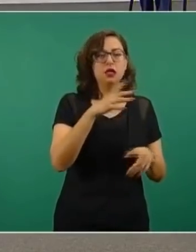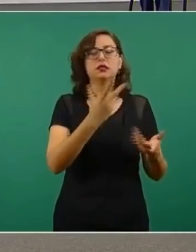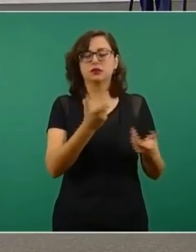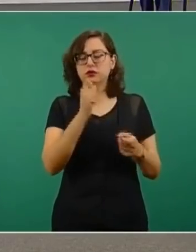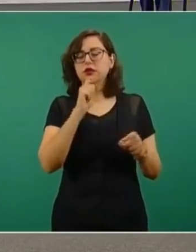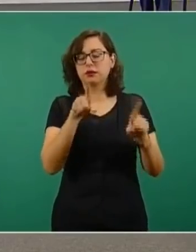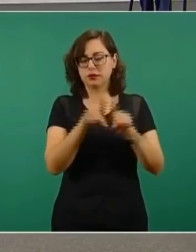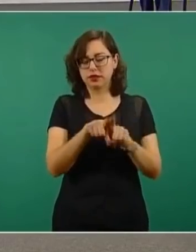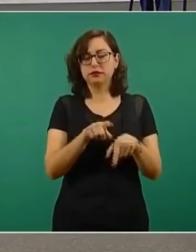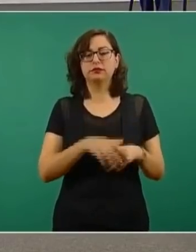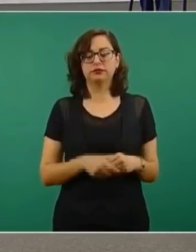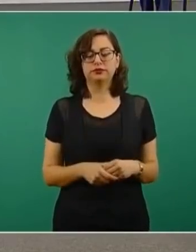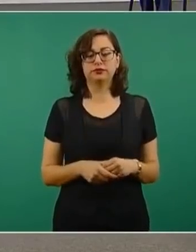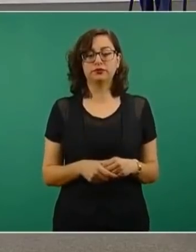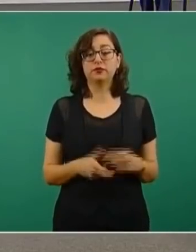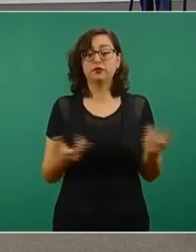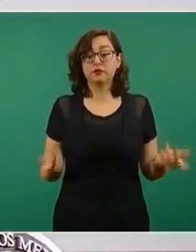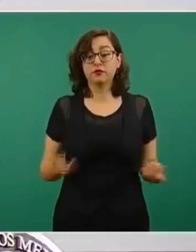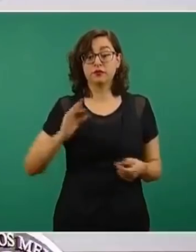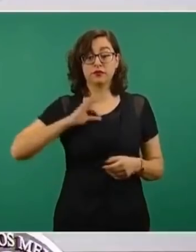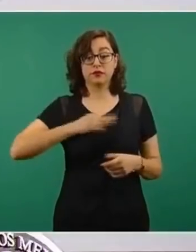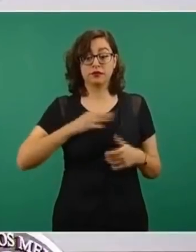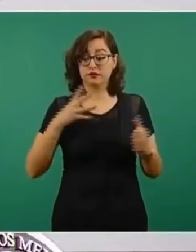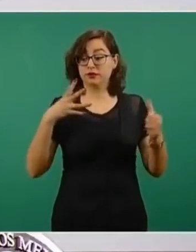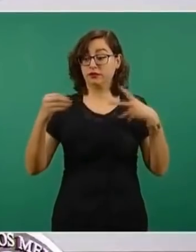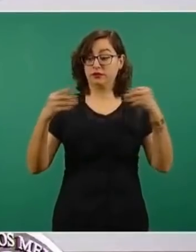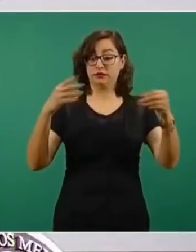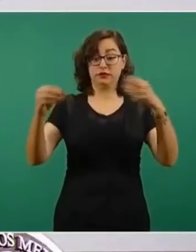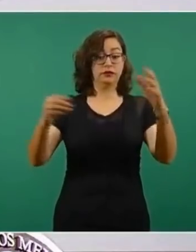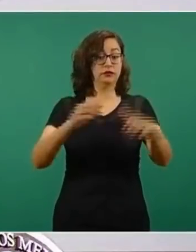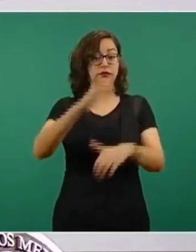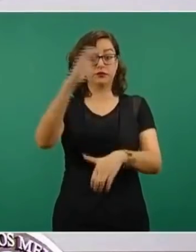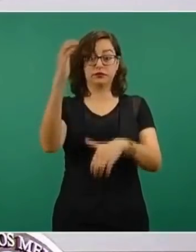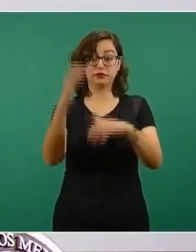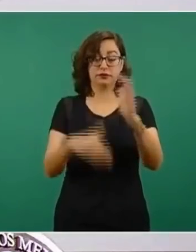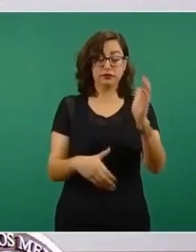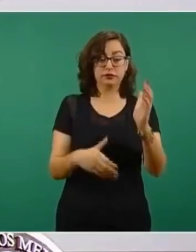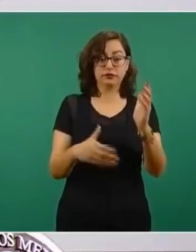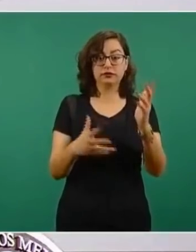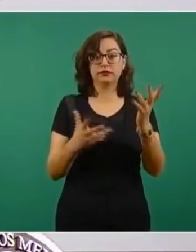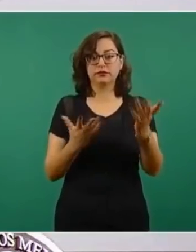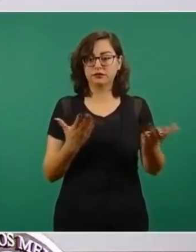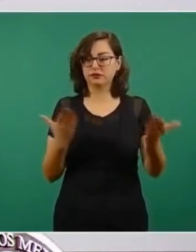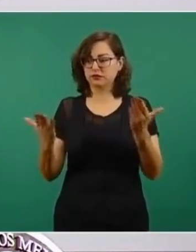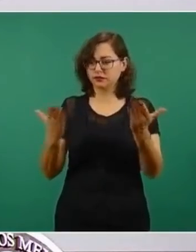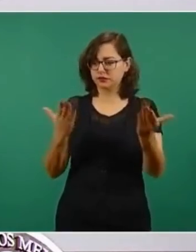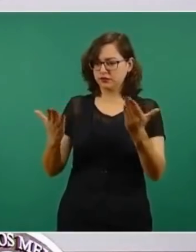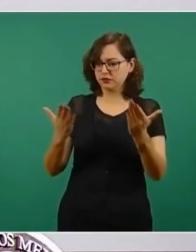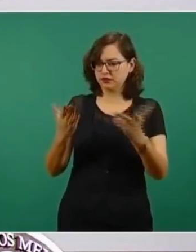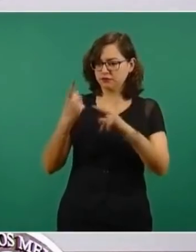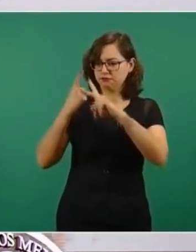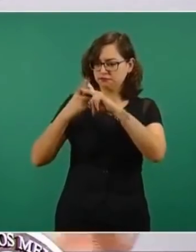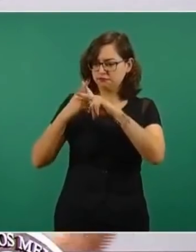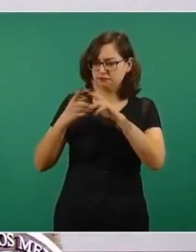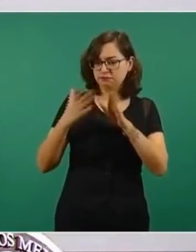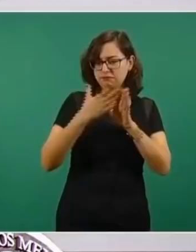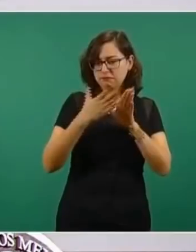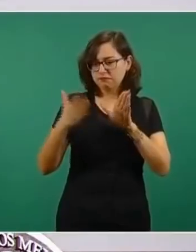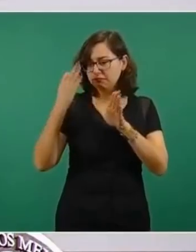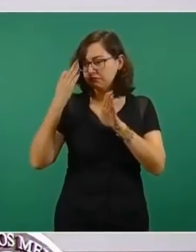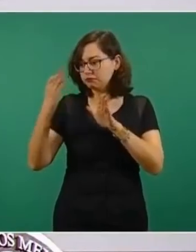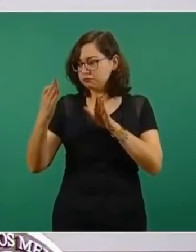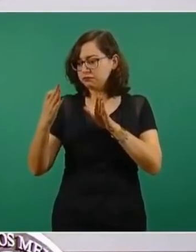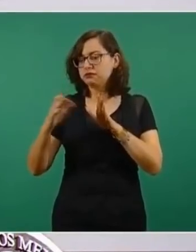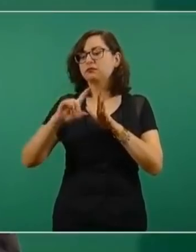pandemia y cuando esta concluya, obviamente pues no van a ser modelados para poderlos considerar. Se va a sacar ese periodo y va a seguir